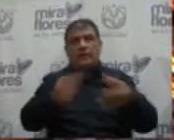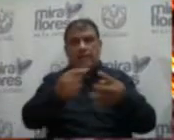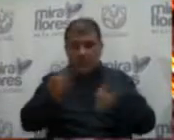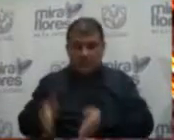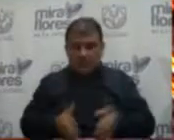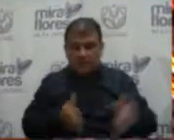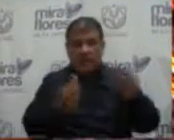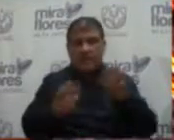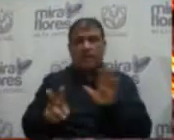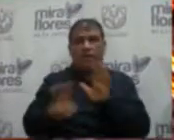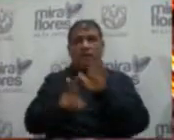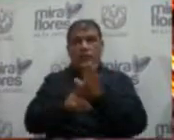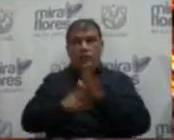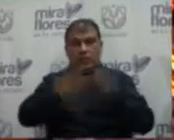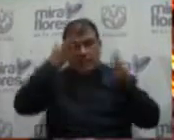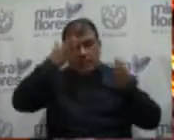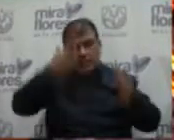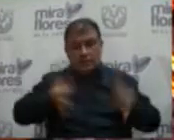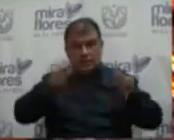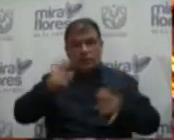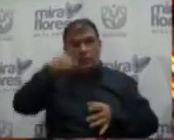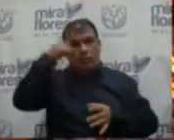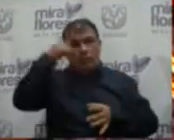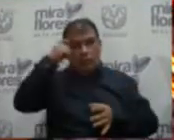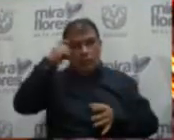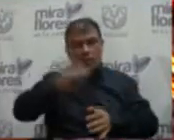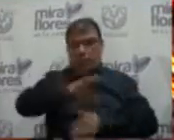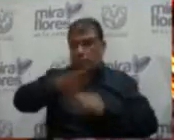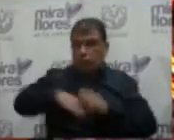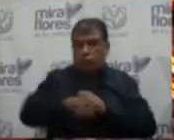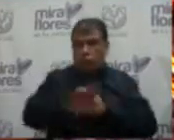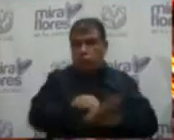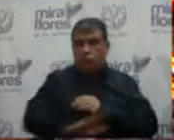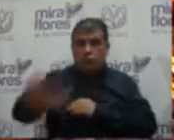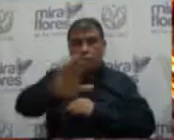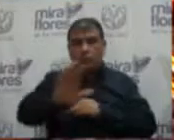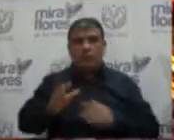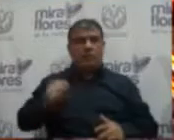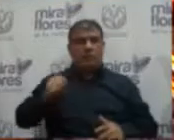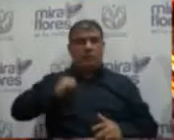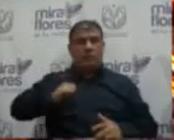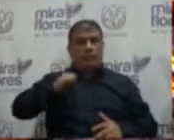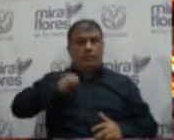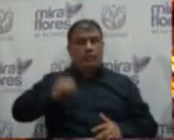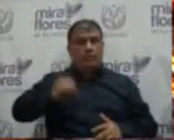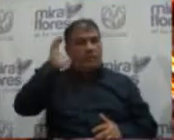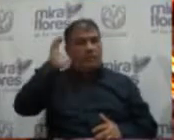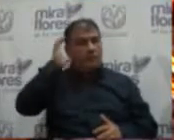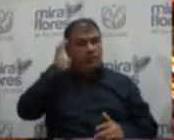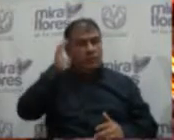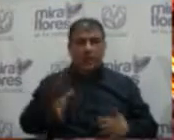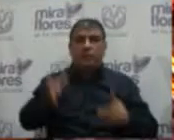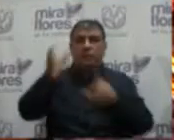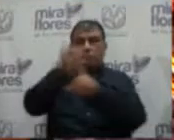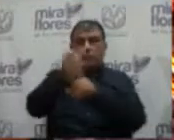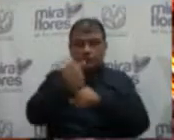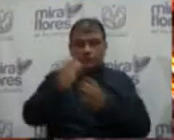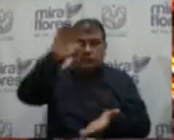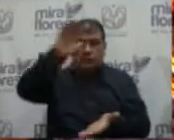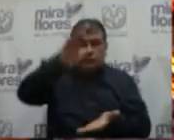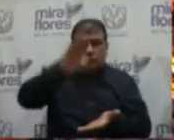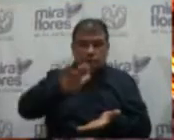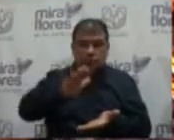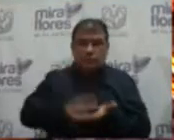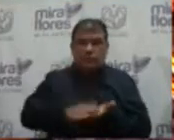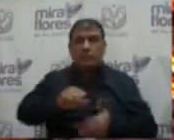la voluntad y a la decisión política de todos nosotros, la Municipalidad de Miraflores ha logrado reducir